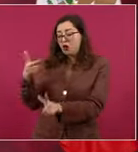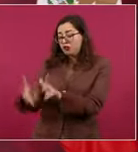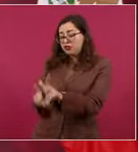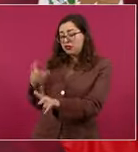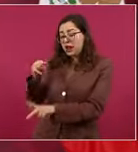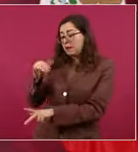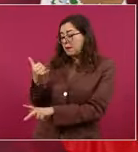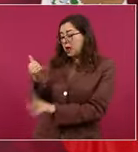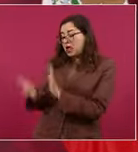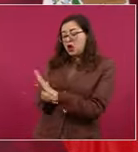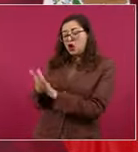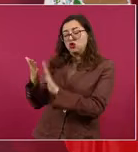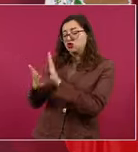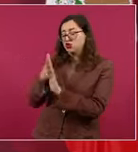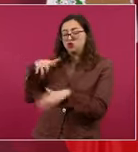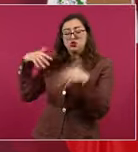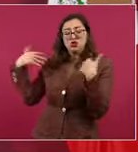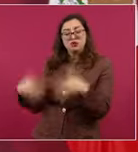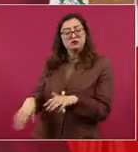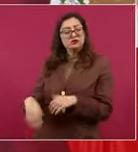Leí otro artículo